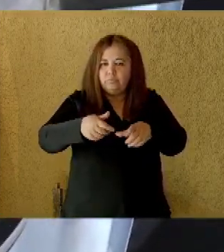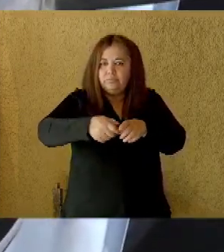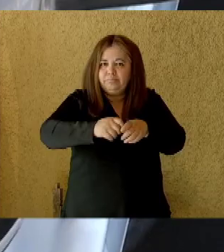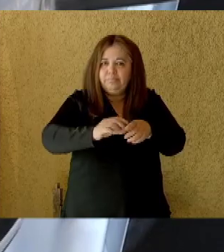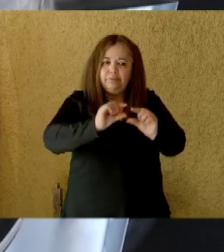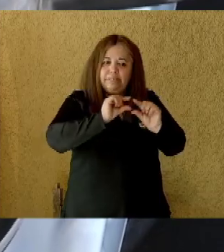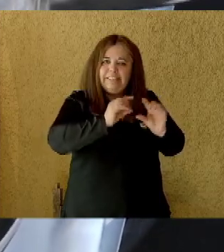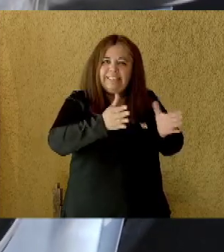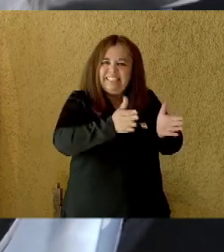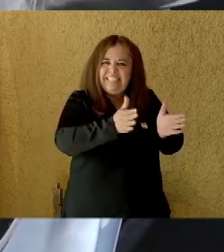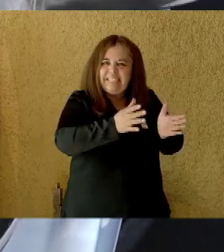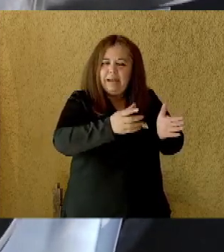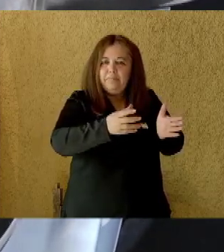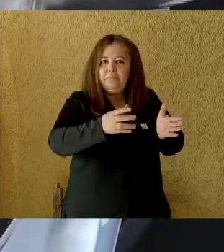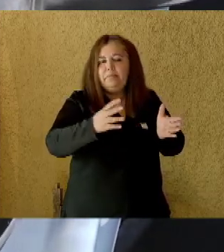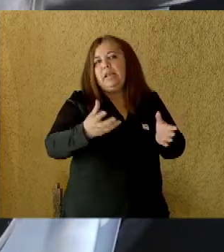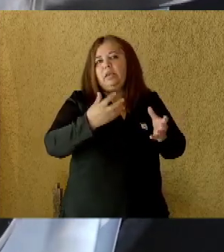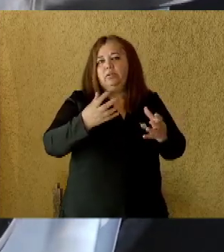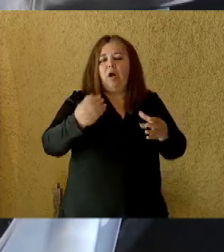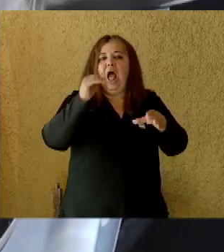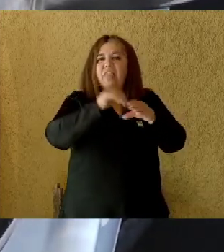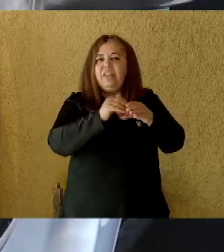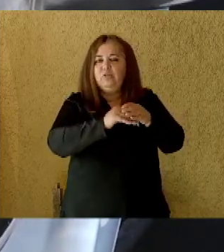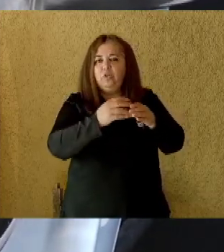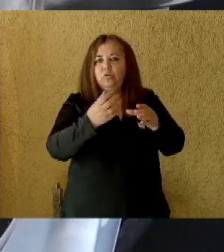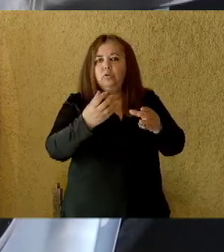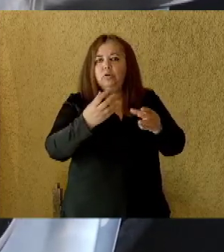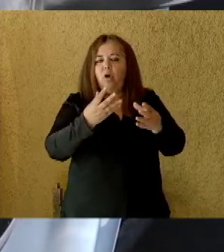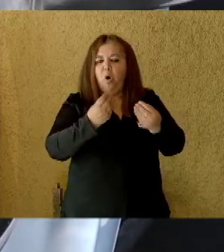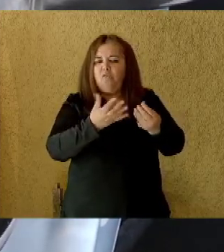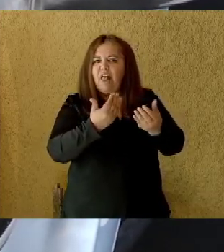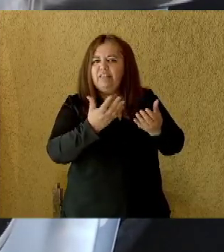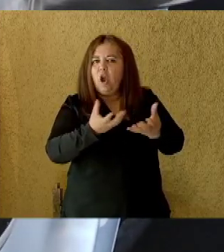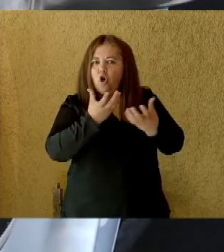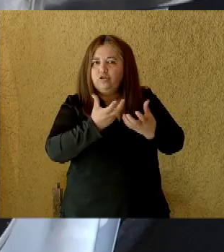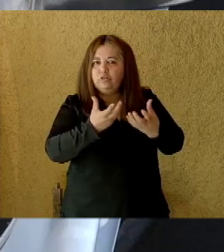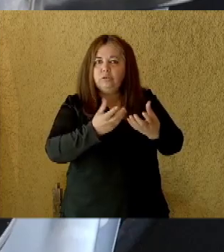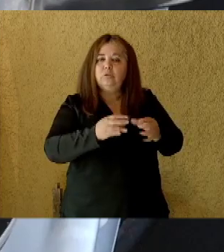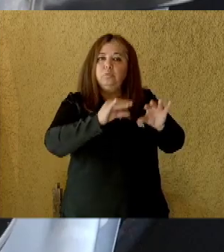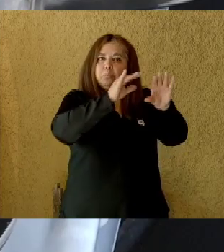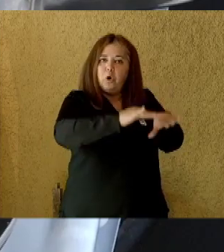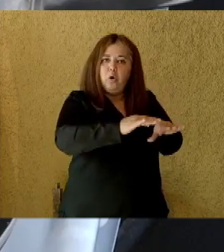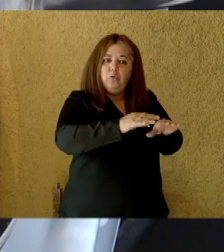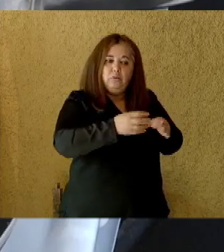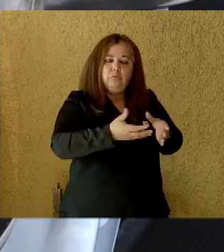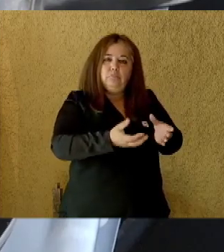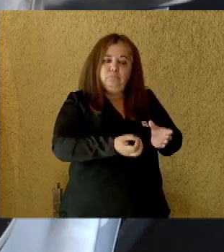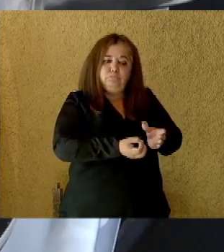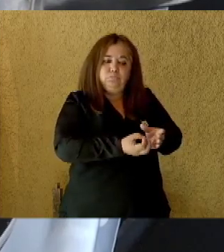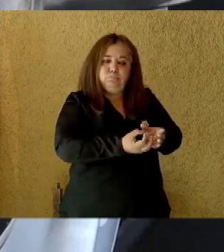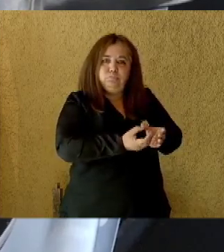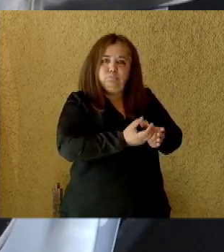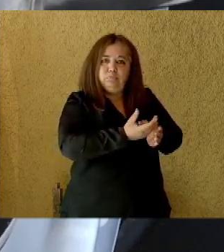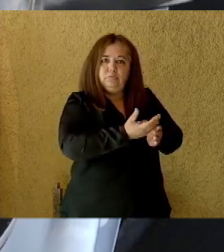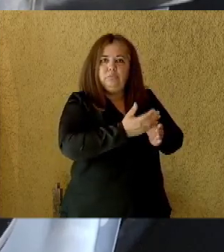me lo deje dorado por fuera y crudo por dentro la masa. Entonces, burbujita chiquita, si se empieza a levantar, apago el fuego y dejo que